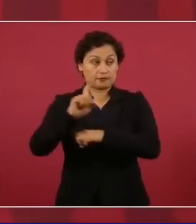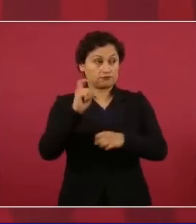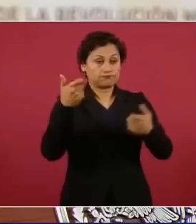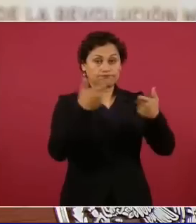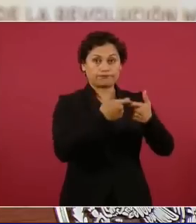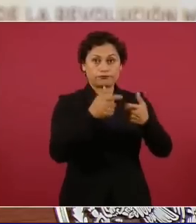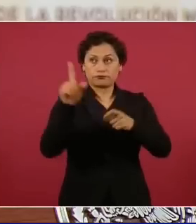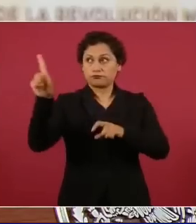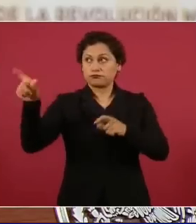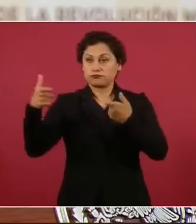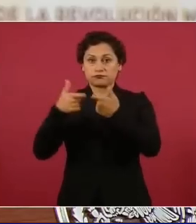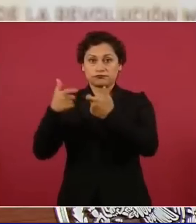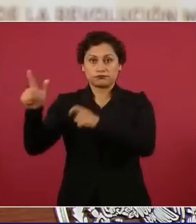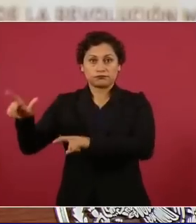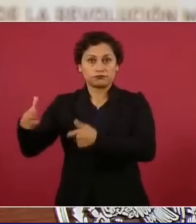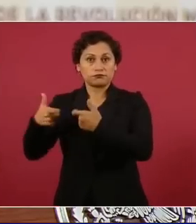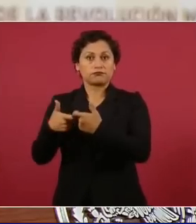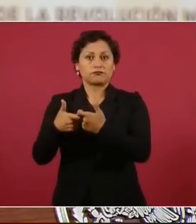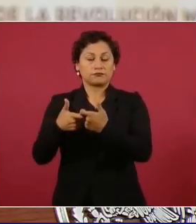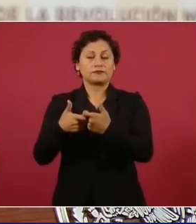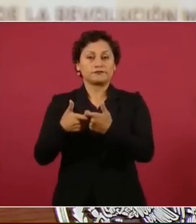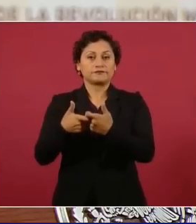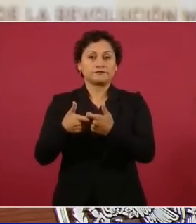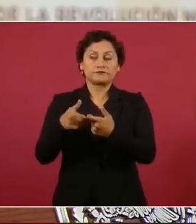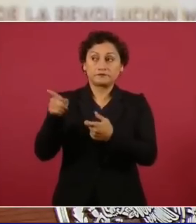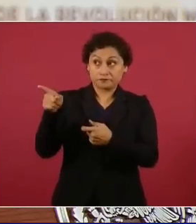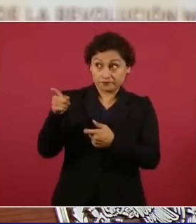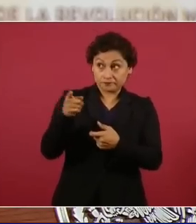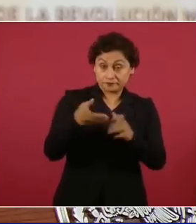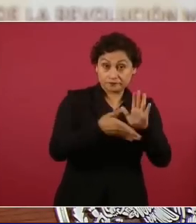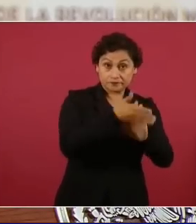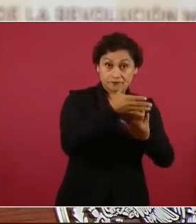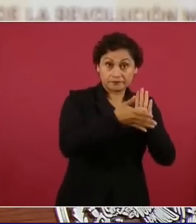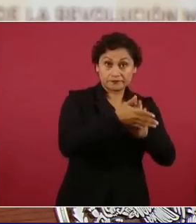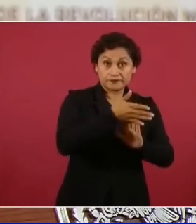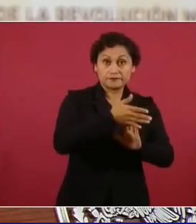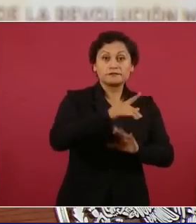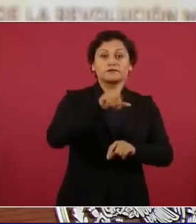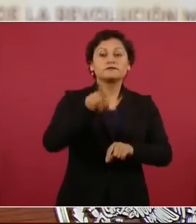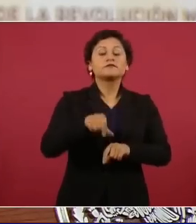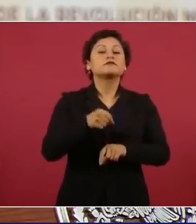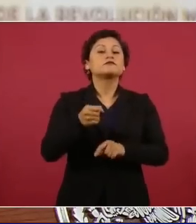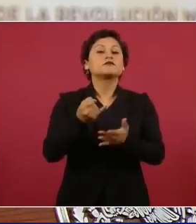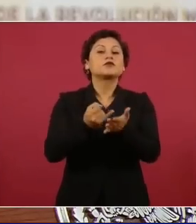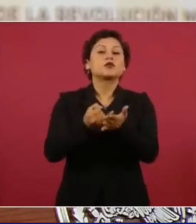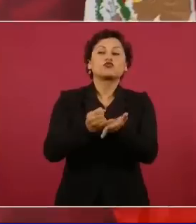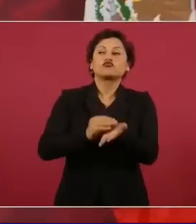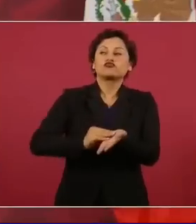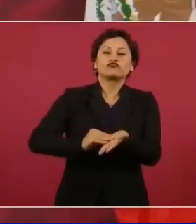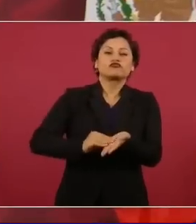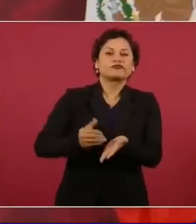daba una subvención, un subsidio.